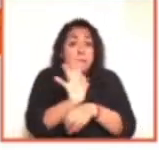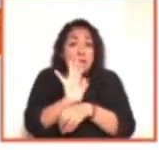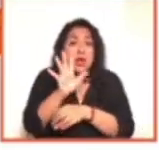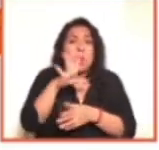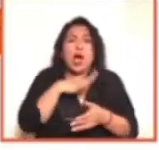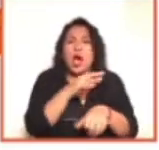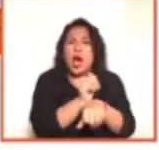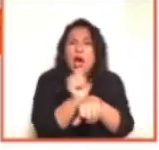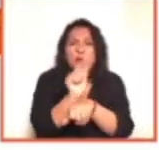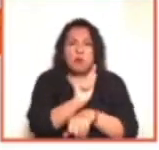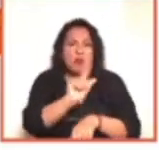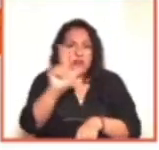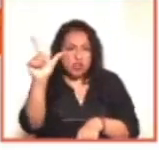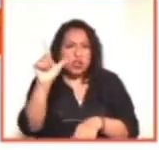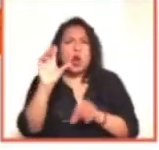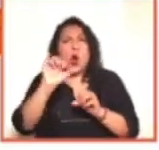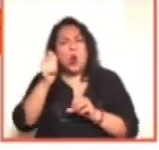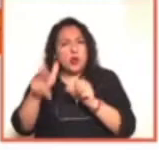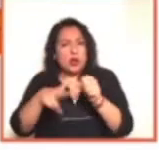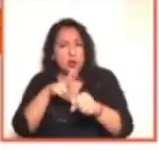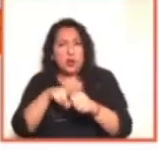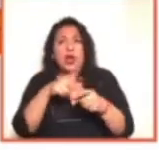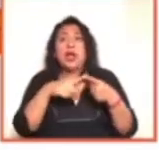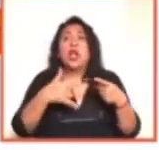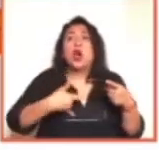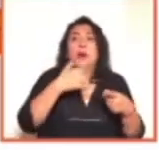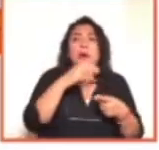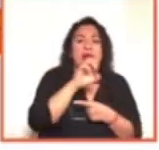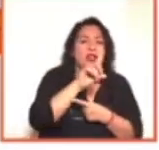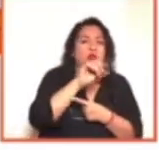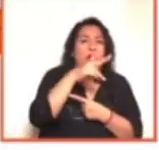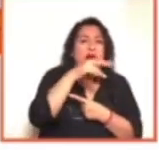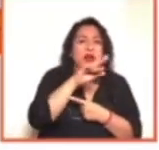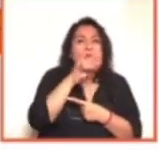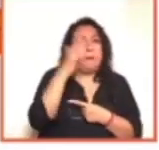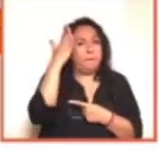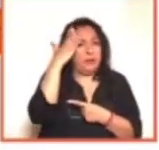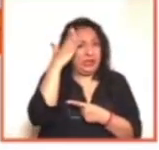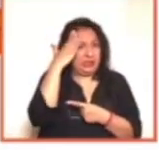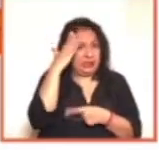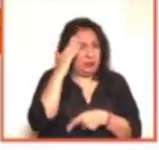actores profesionales y naturales, entre ellos el joven Eduardo Banda en el rol protagónico.